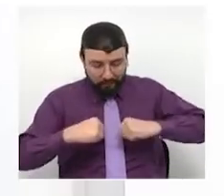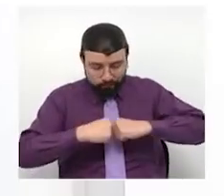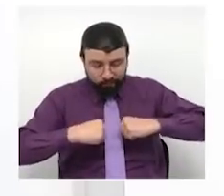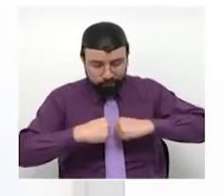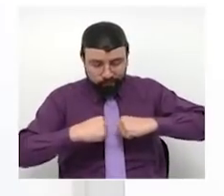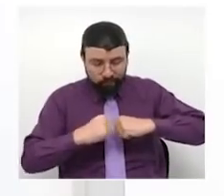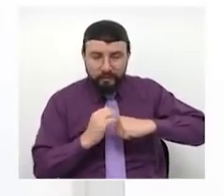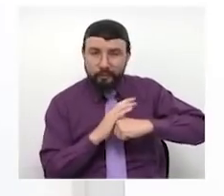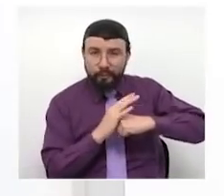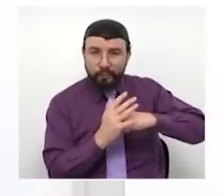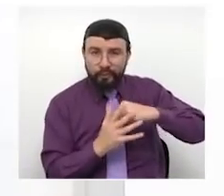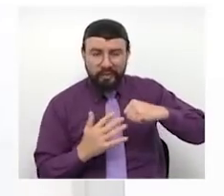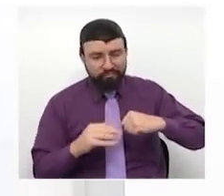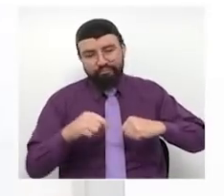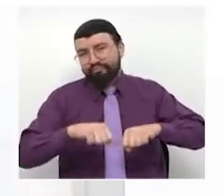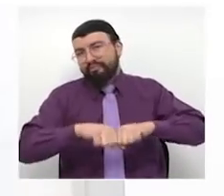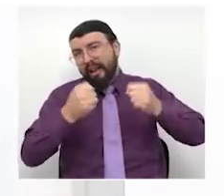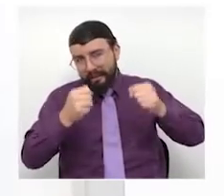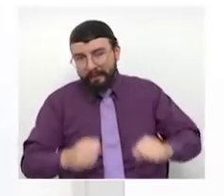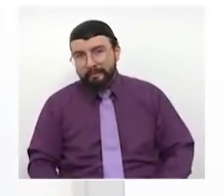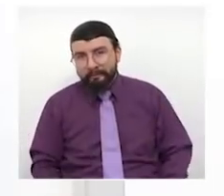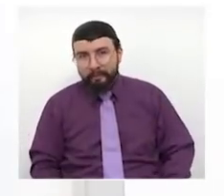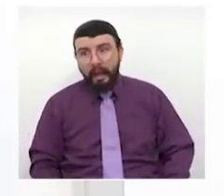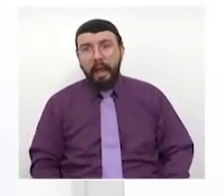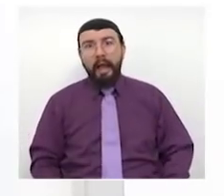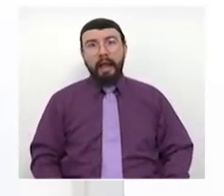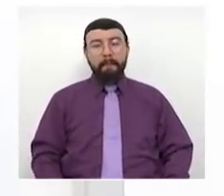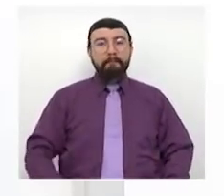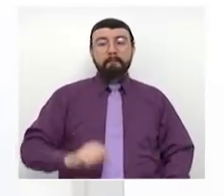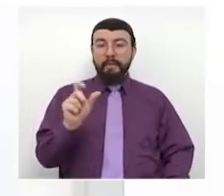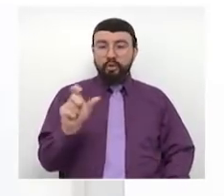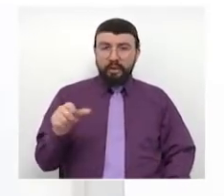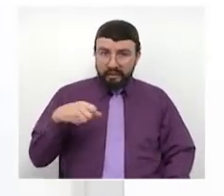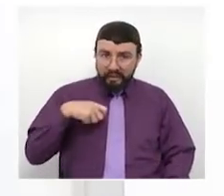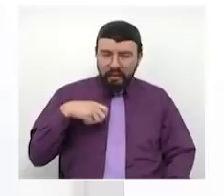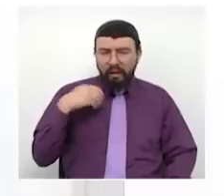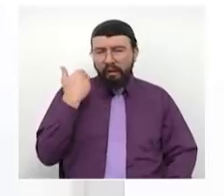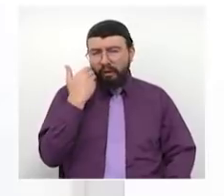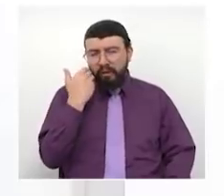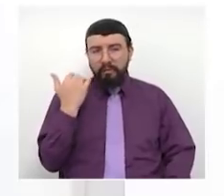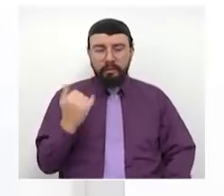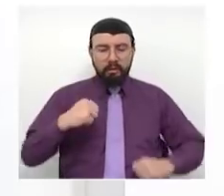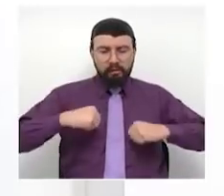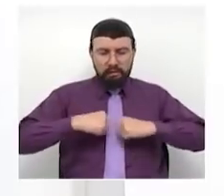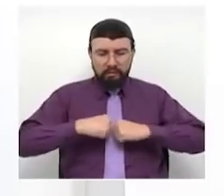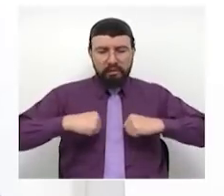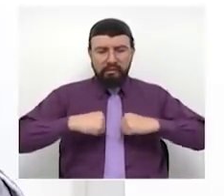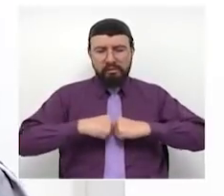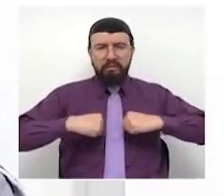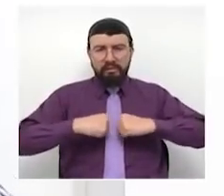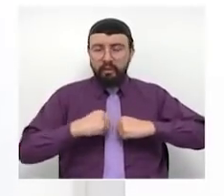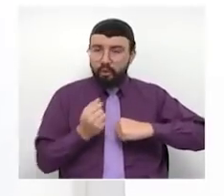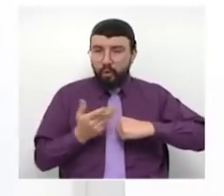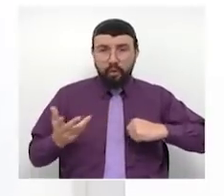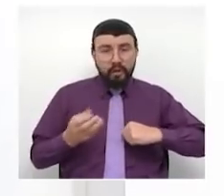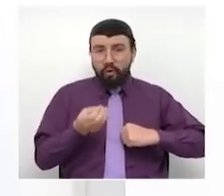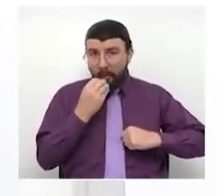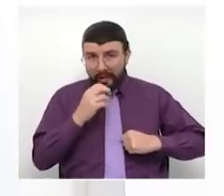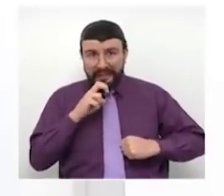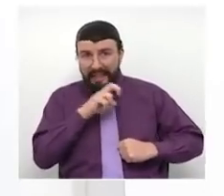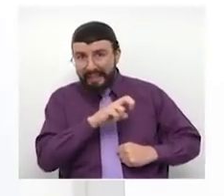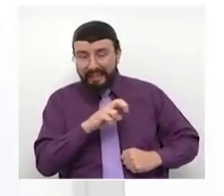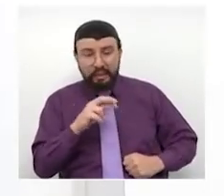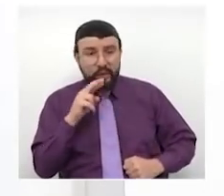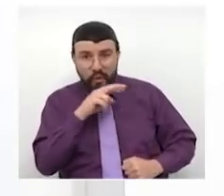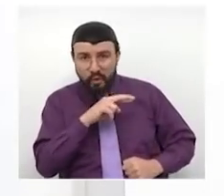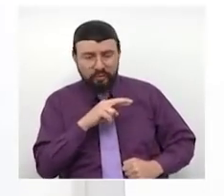la destrucción. Entonces, los pacientes que tengan alteraciones de articulaciones no deben consumir carnes rojas